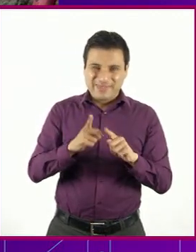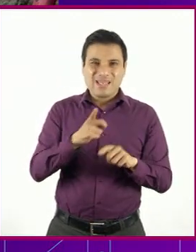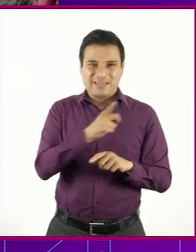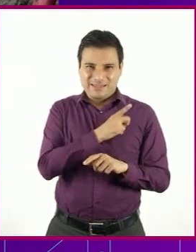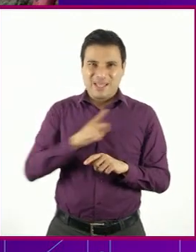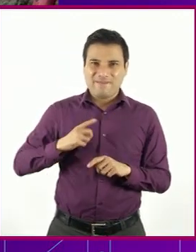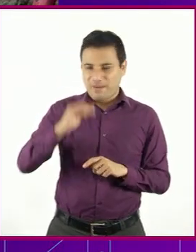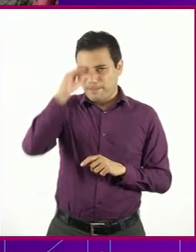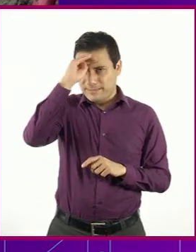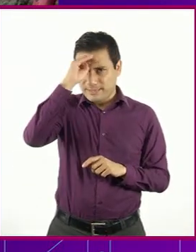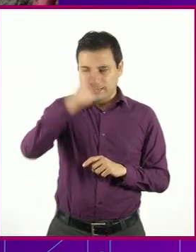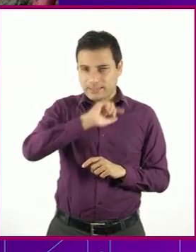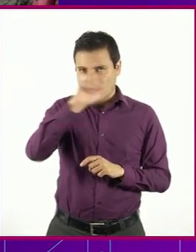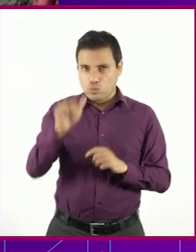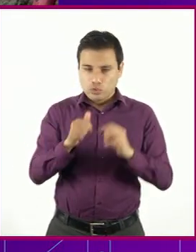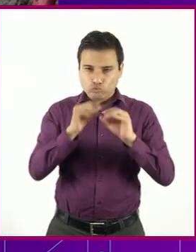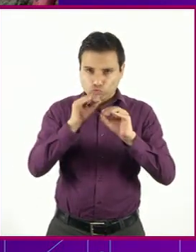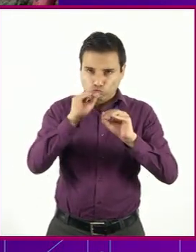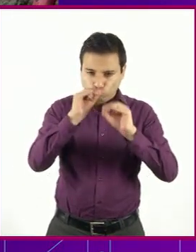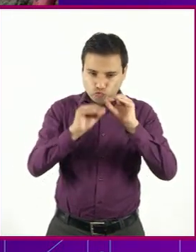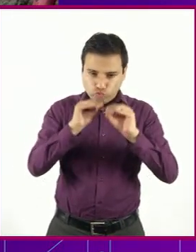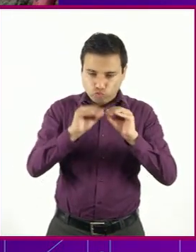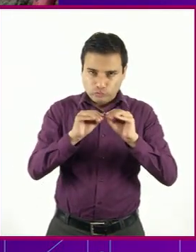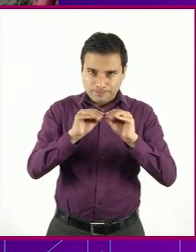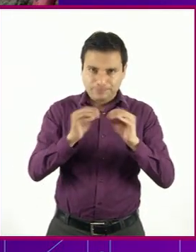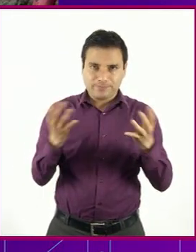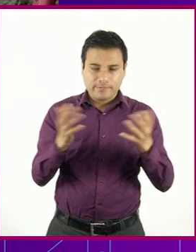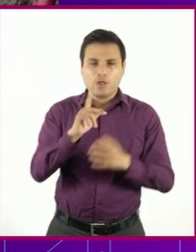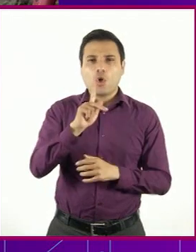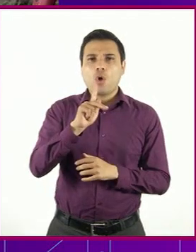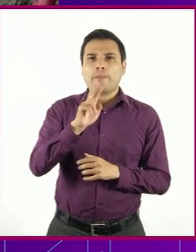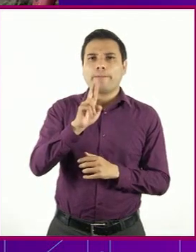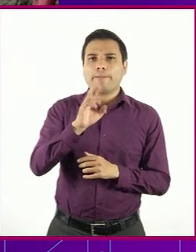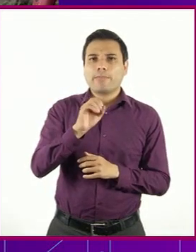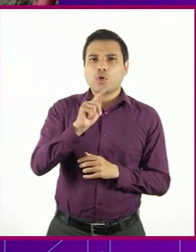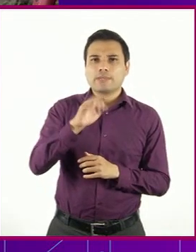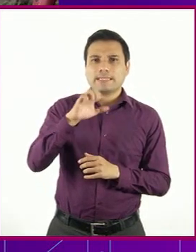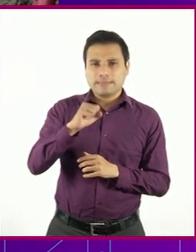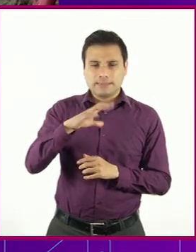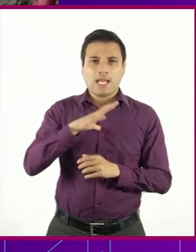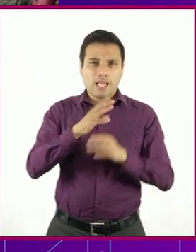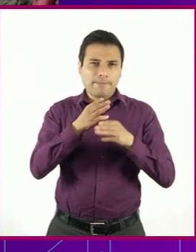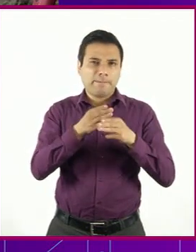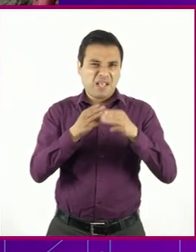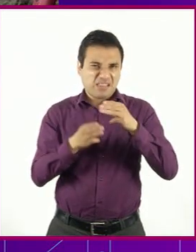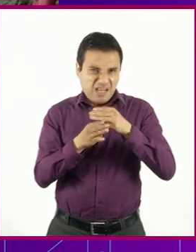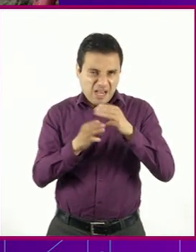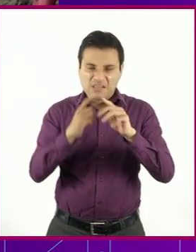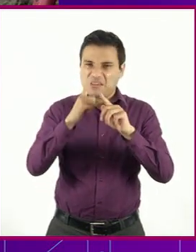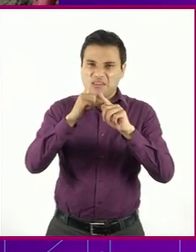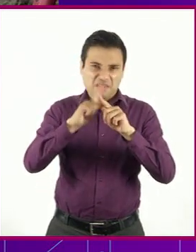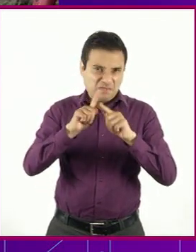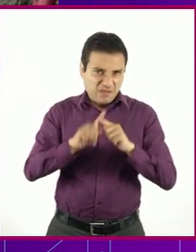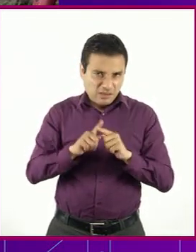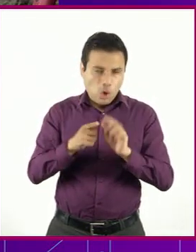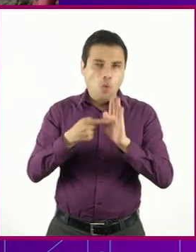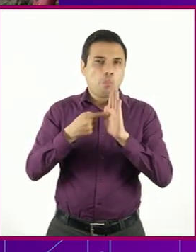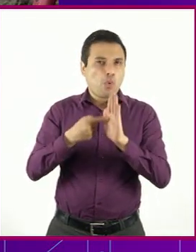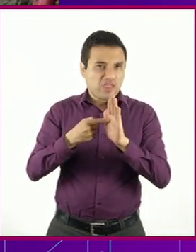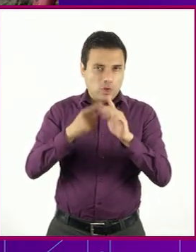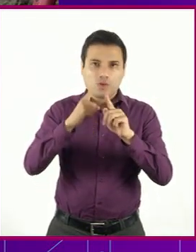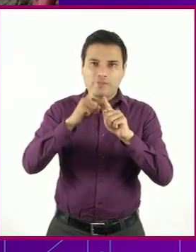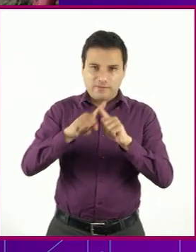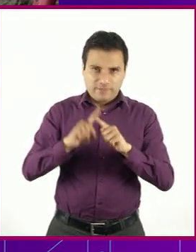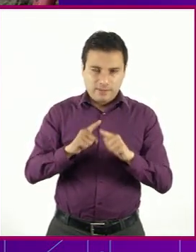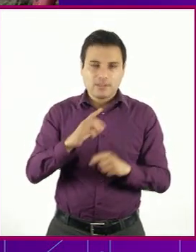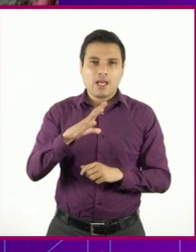artefactos. Dentro de las prótesis va a haber distintos materiales y distintos prototipos. En cuanto a